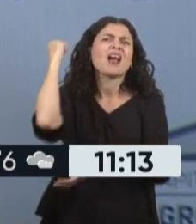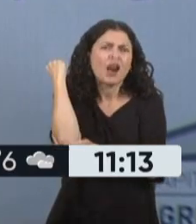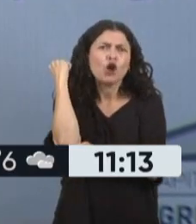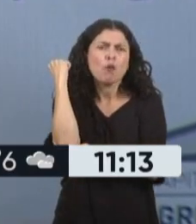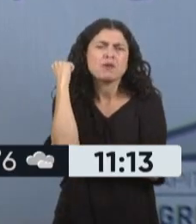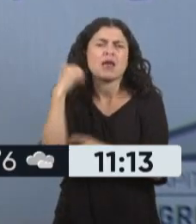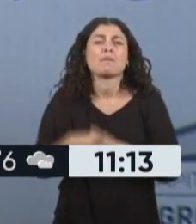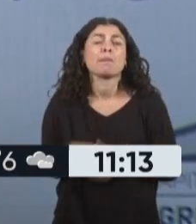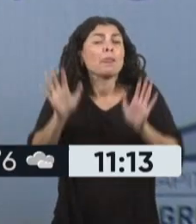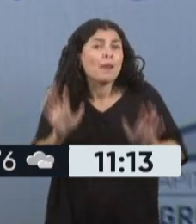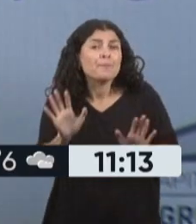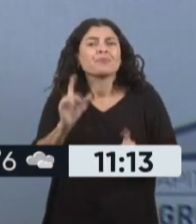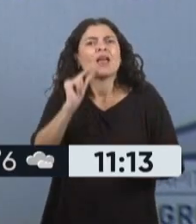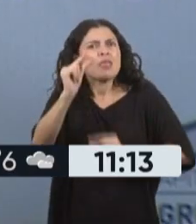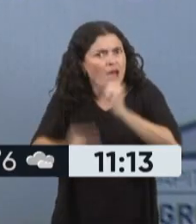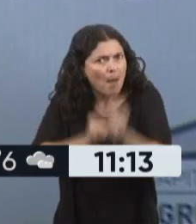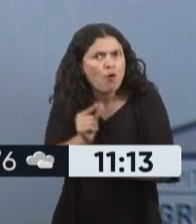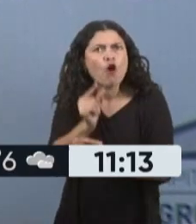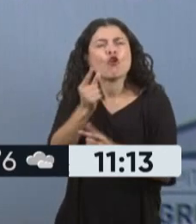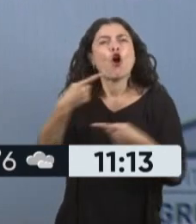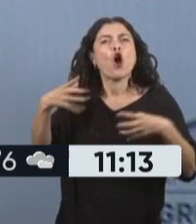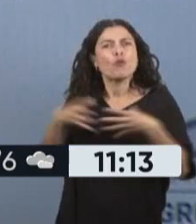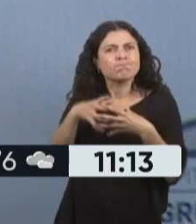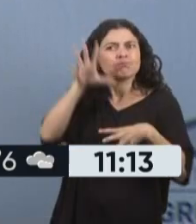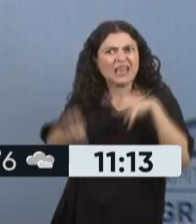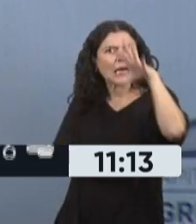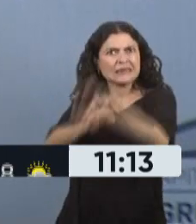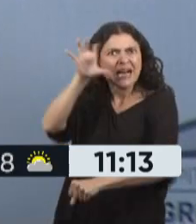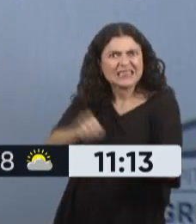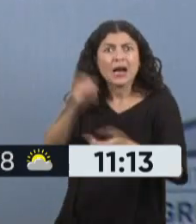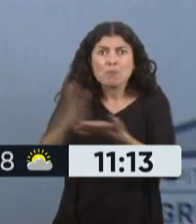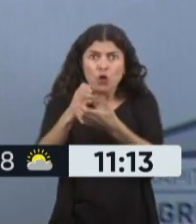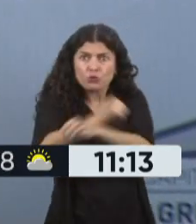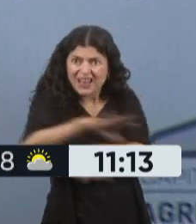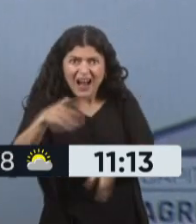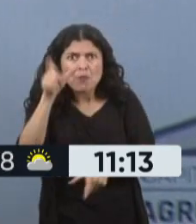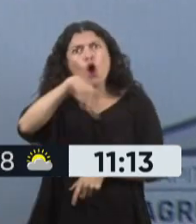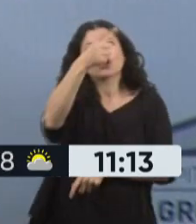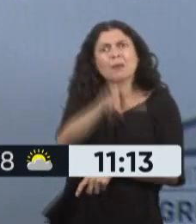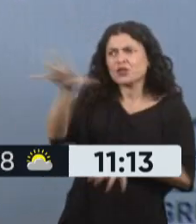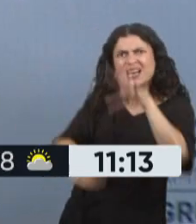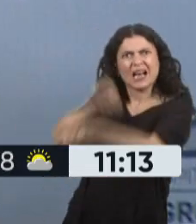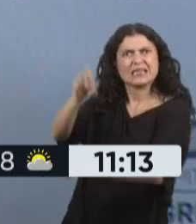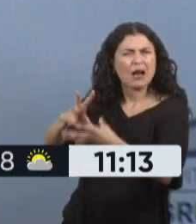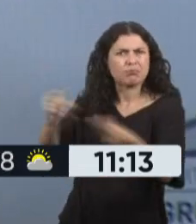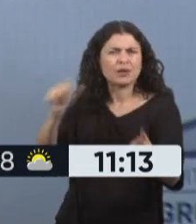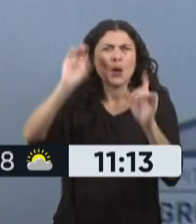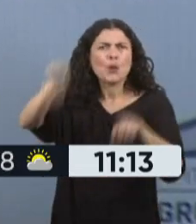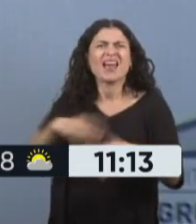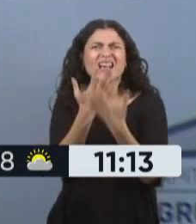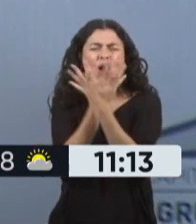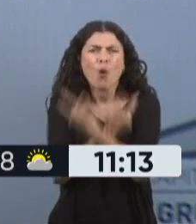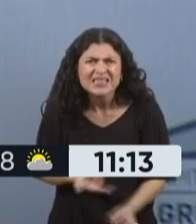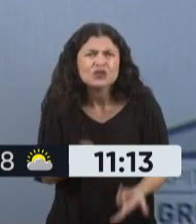plan sistemático de saqueo al campo fue deliberadamente completado con su demonización por parte de la política, a la vez que se comenzó a instalar